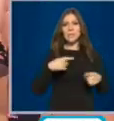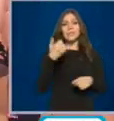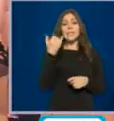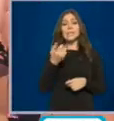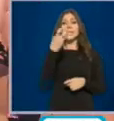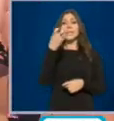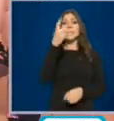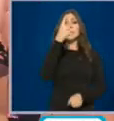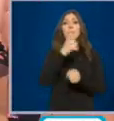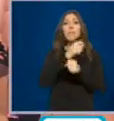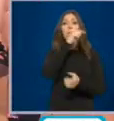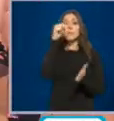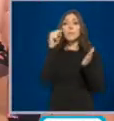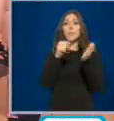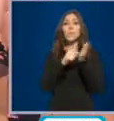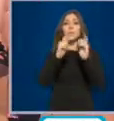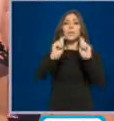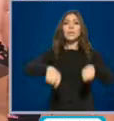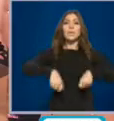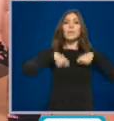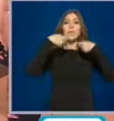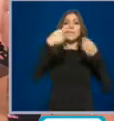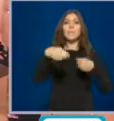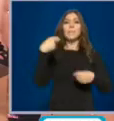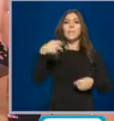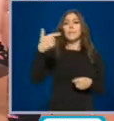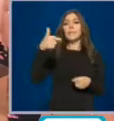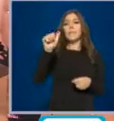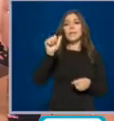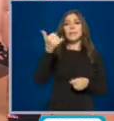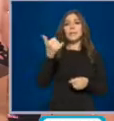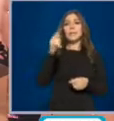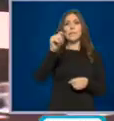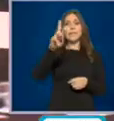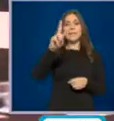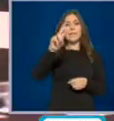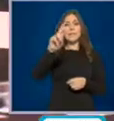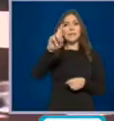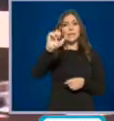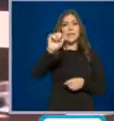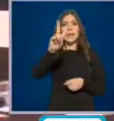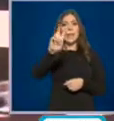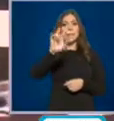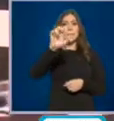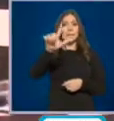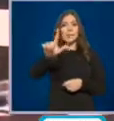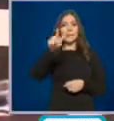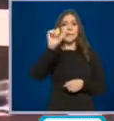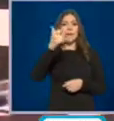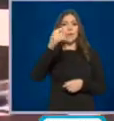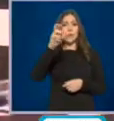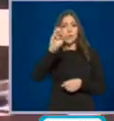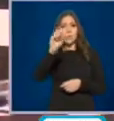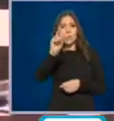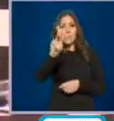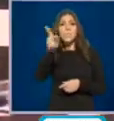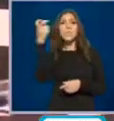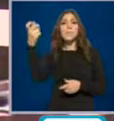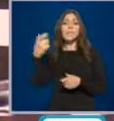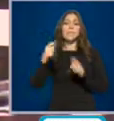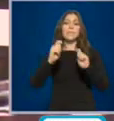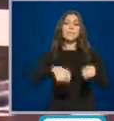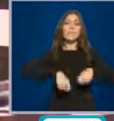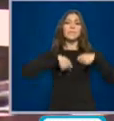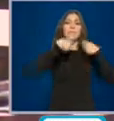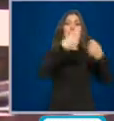destino mexicano que obtuvo el Gay Travel Approved. Es decir, está aprobada por, ahora sí que la agencia de viaje gay, pero en realidad